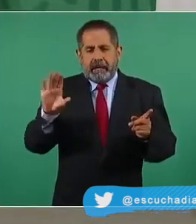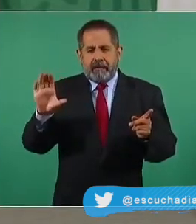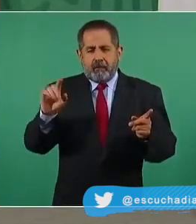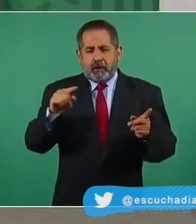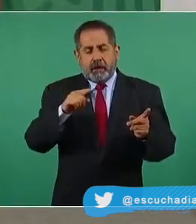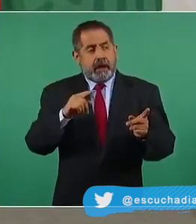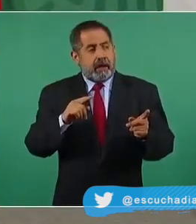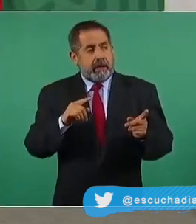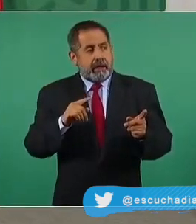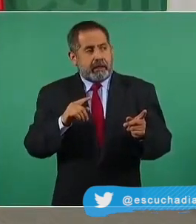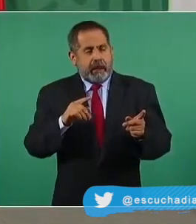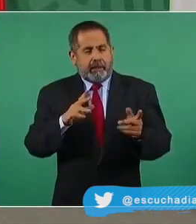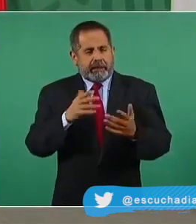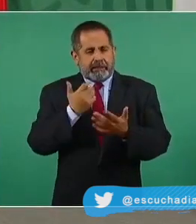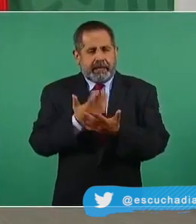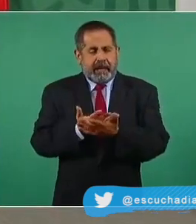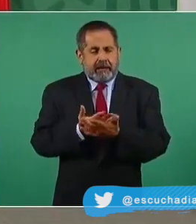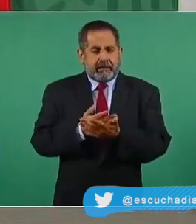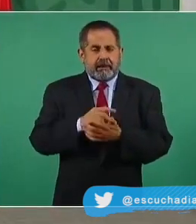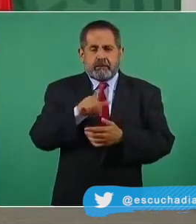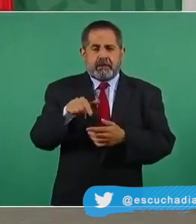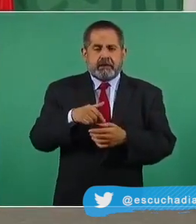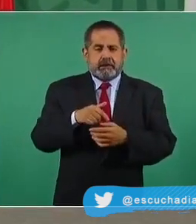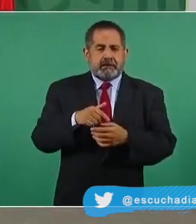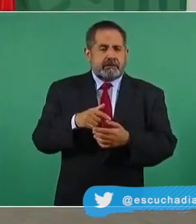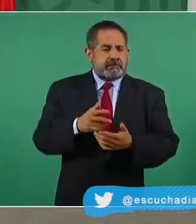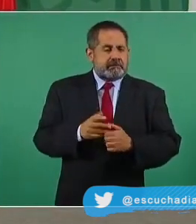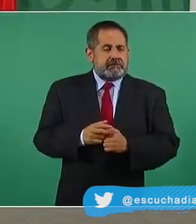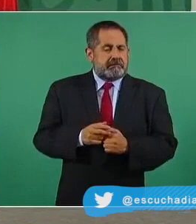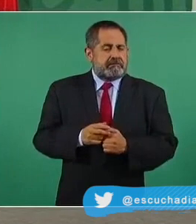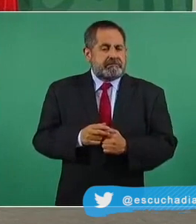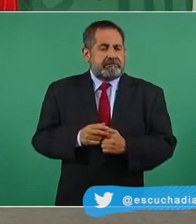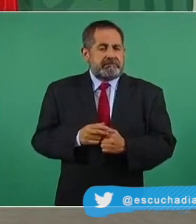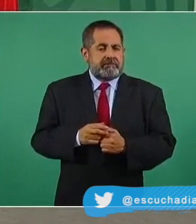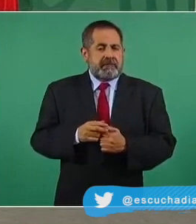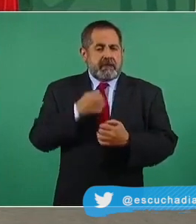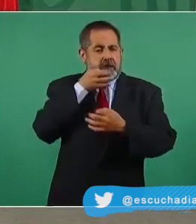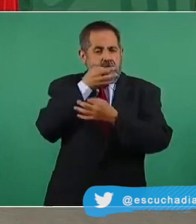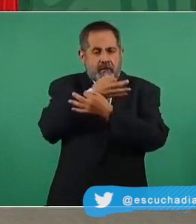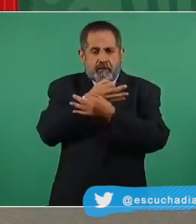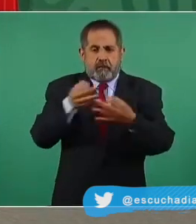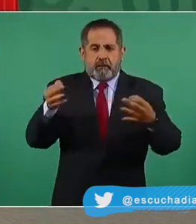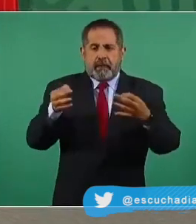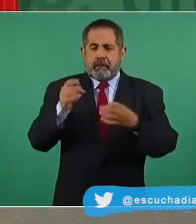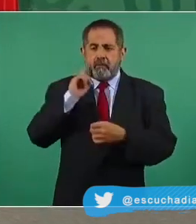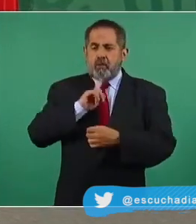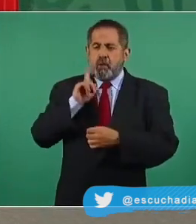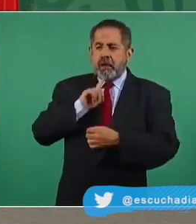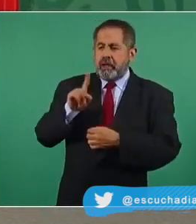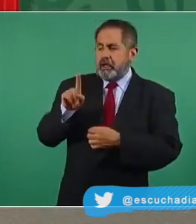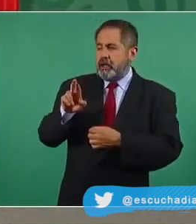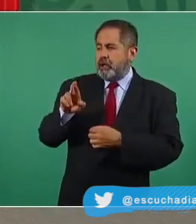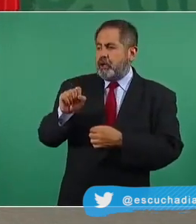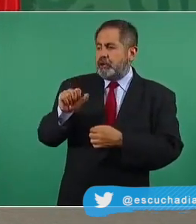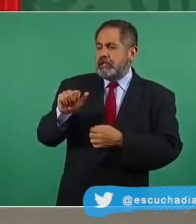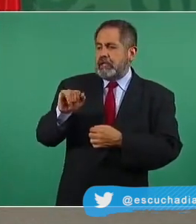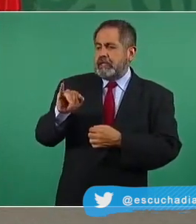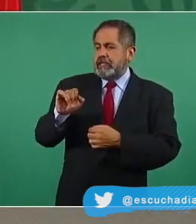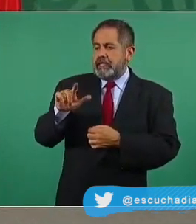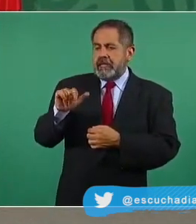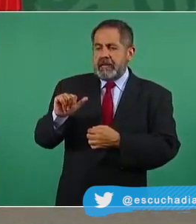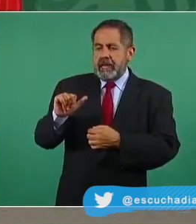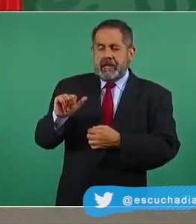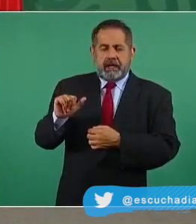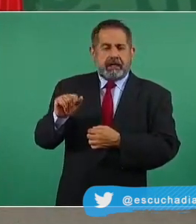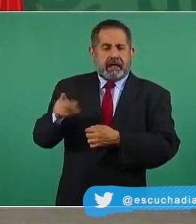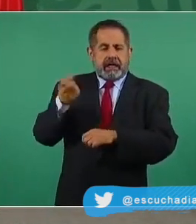El presidente informa que el ritmo de la vacunación ha bajado debido principalmente a la reducción de la llegada del número de dosis, pero se